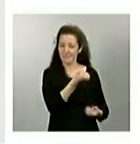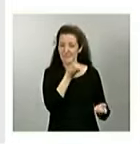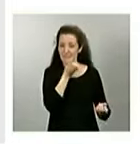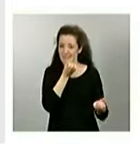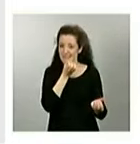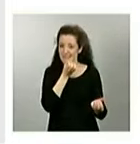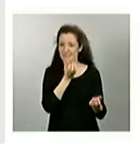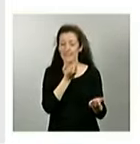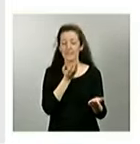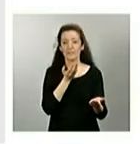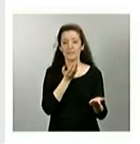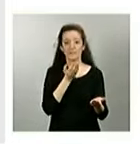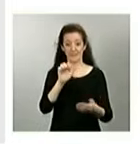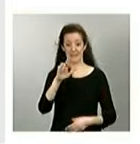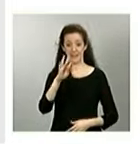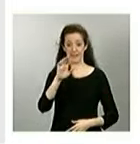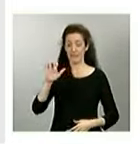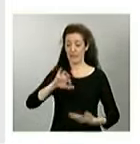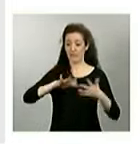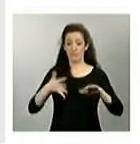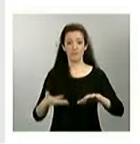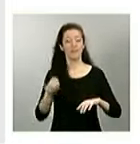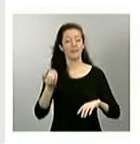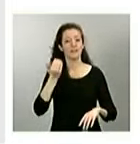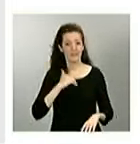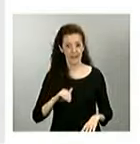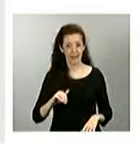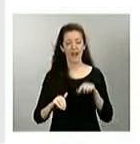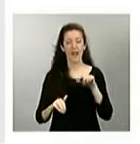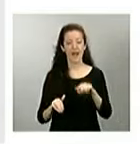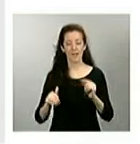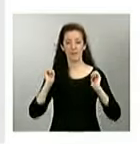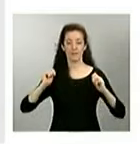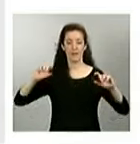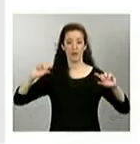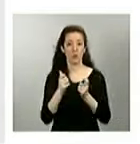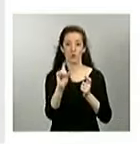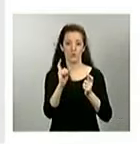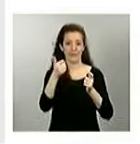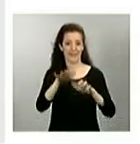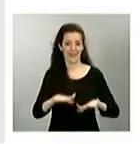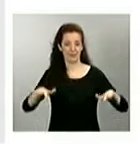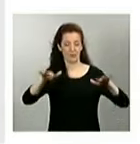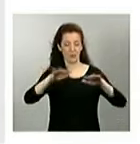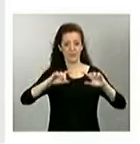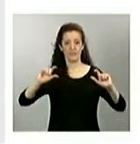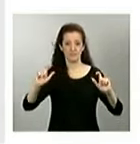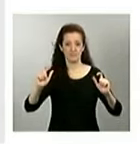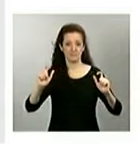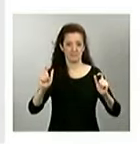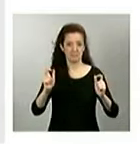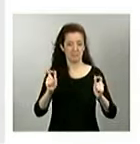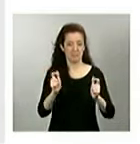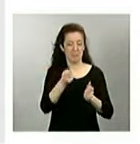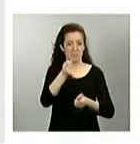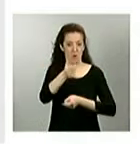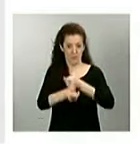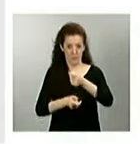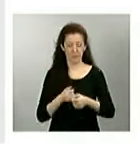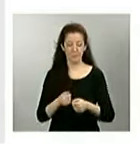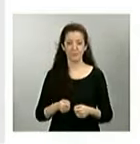es cuando uno ve una ralentización sensible de la destrucción de empleo y yo diría que lo que vemos a final de mes que es una caída otra vez